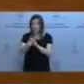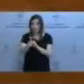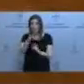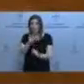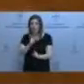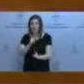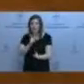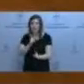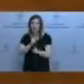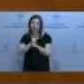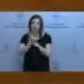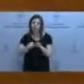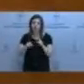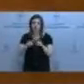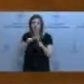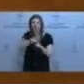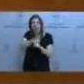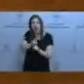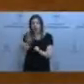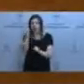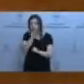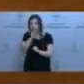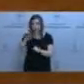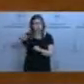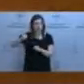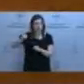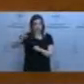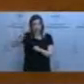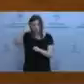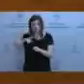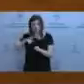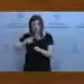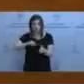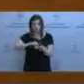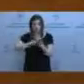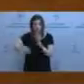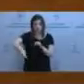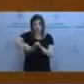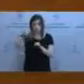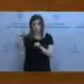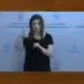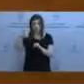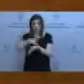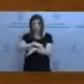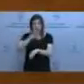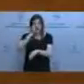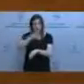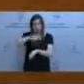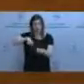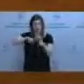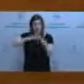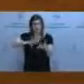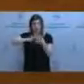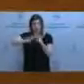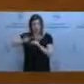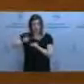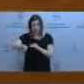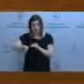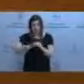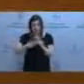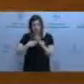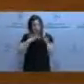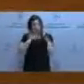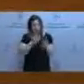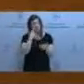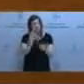escolar. El primero. Entonces ustedes ahora se tienen que sumar al plan que ha aprobado el Gobierno de Rajoy, aplicarlo aquí en Asturias y así ustedes serán los que demuestren